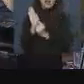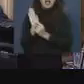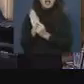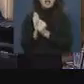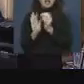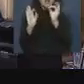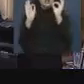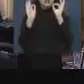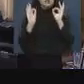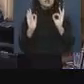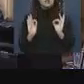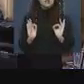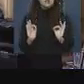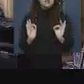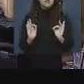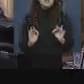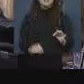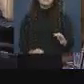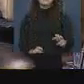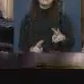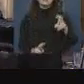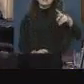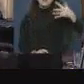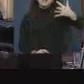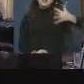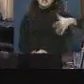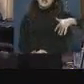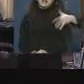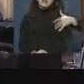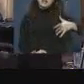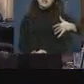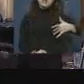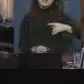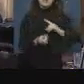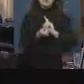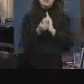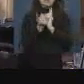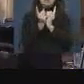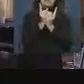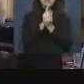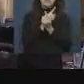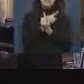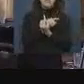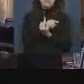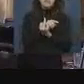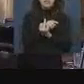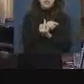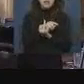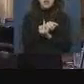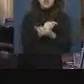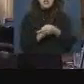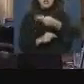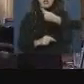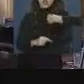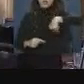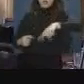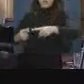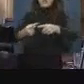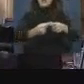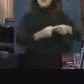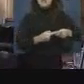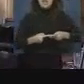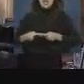definitiva a la trascendencia la importancia que ha ido adquiriendo cada día más en nuestra